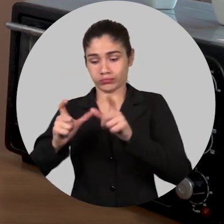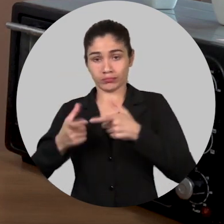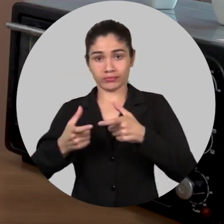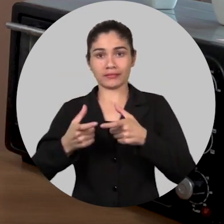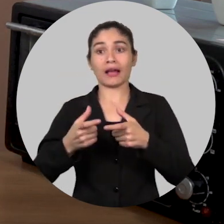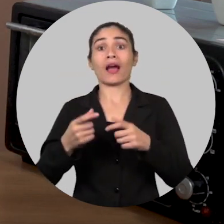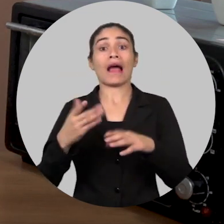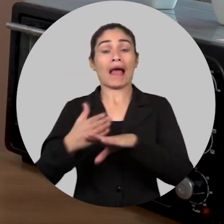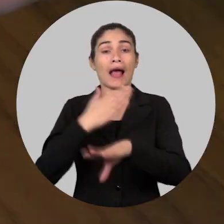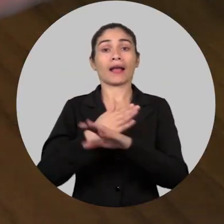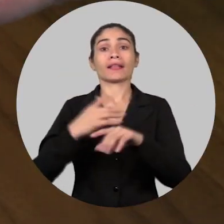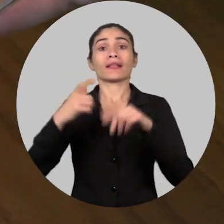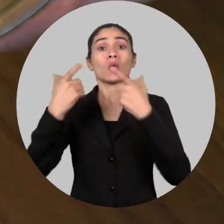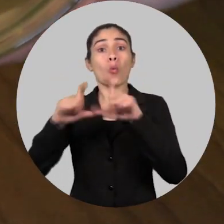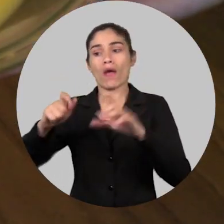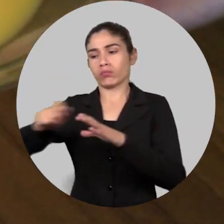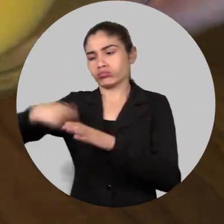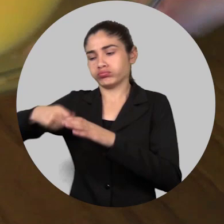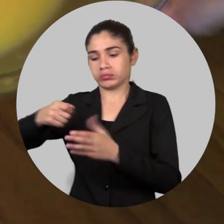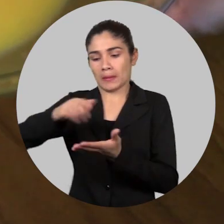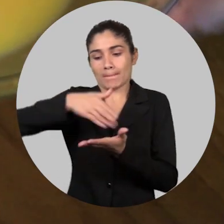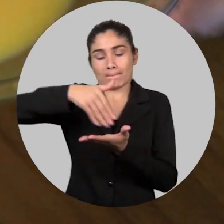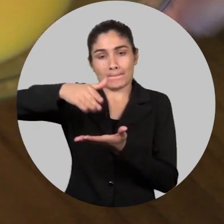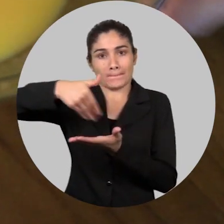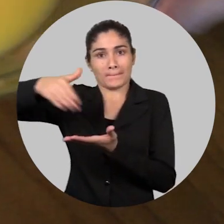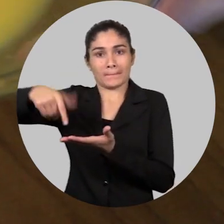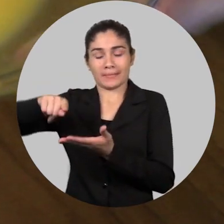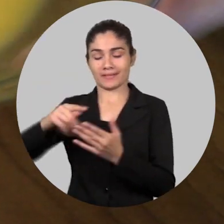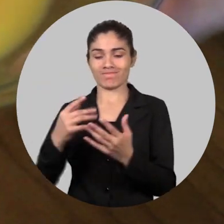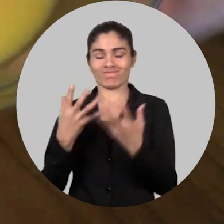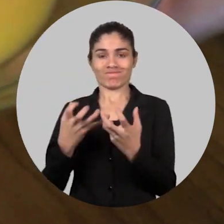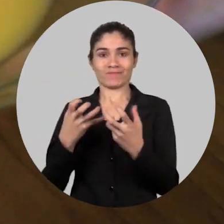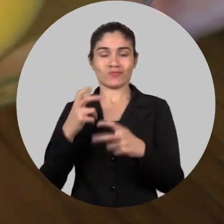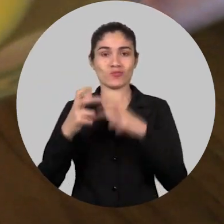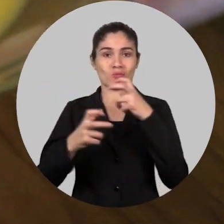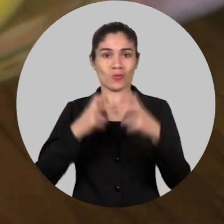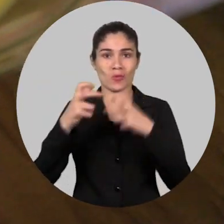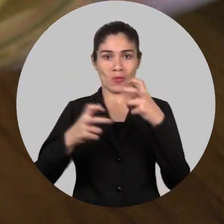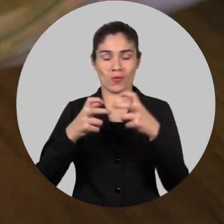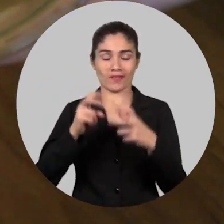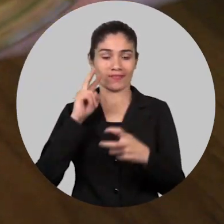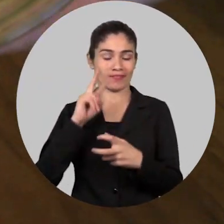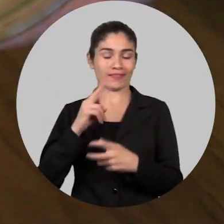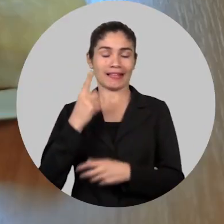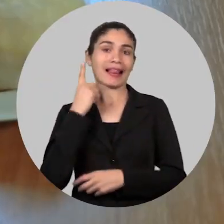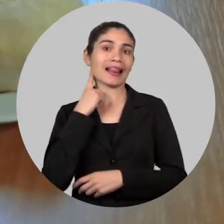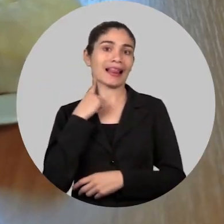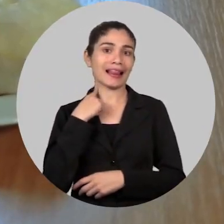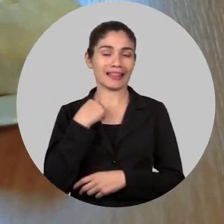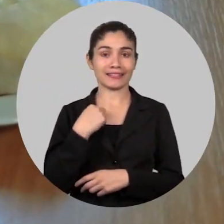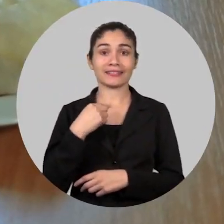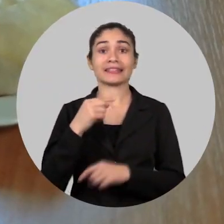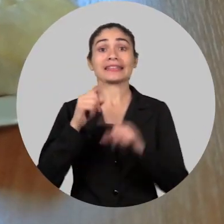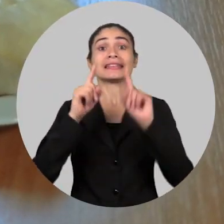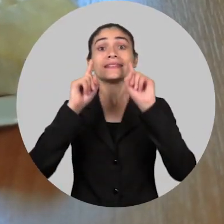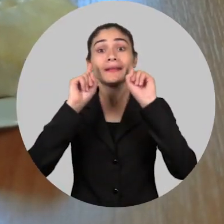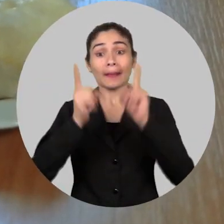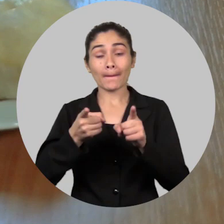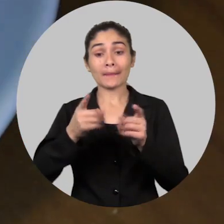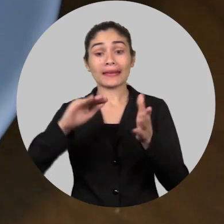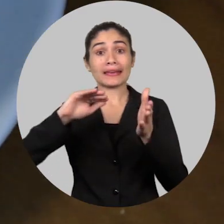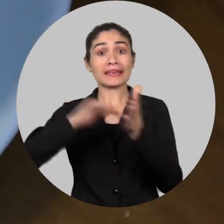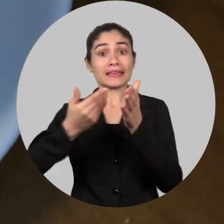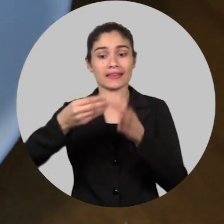pincelar con huevo batido. Nosotros le vamos a colocar encima, para que tenga una linda pinta y que sea mucho más